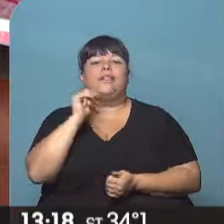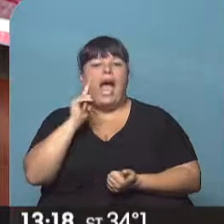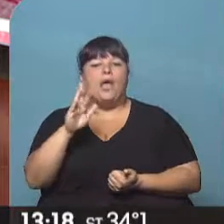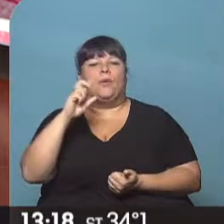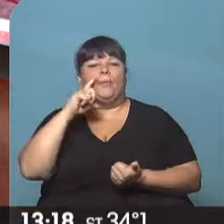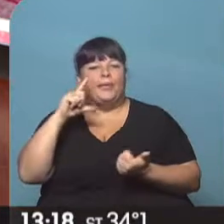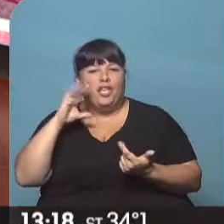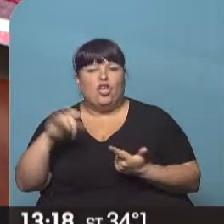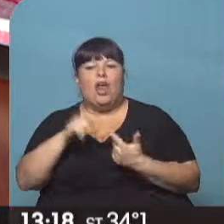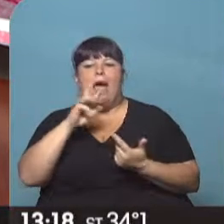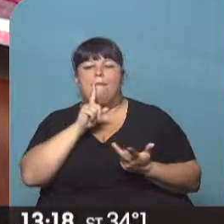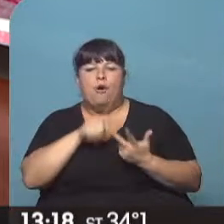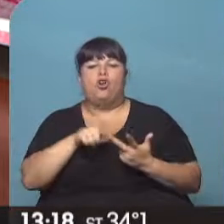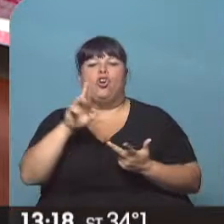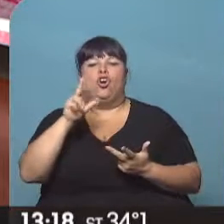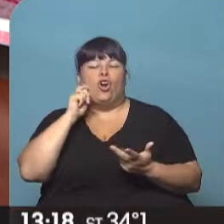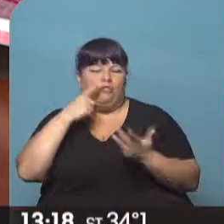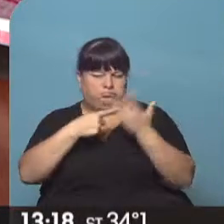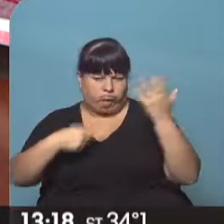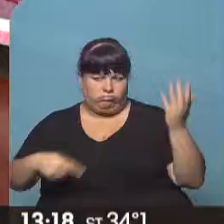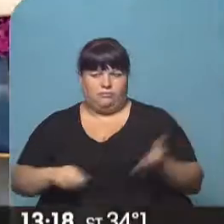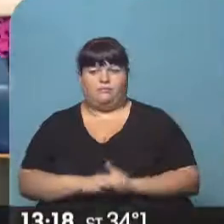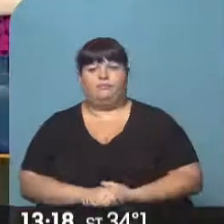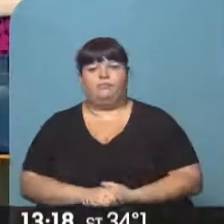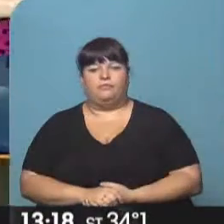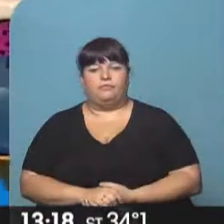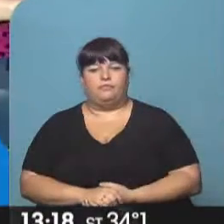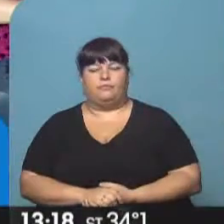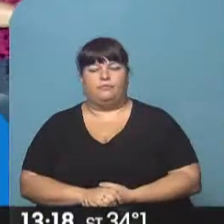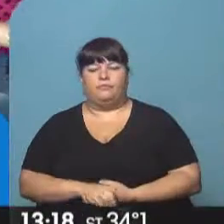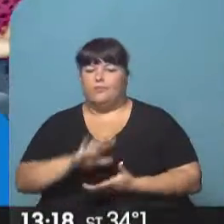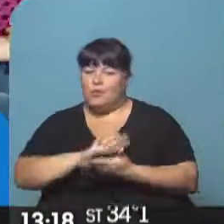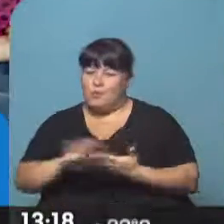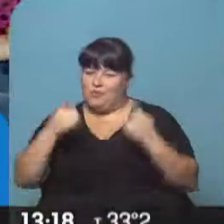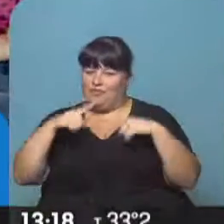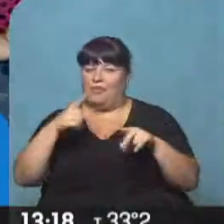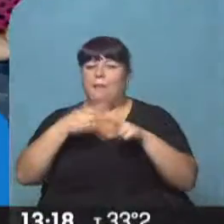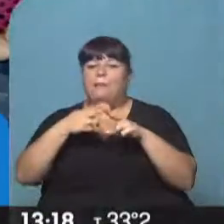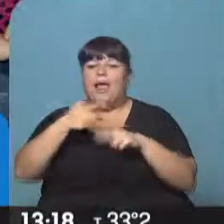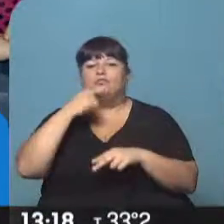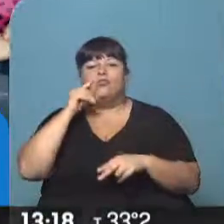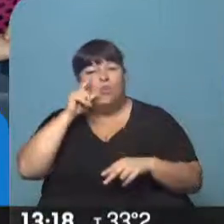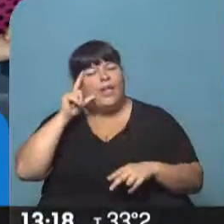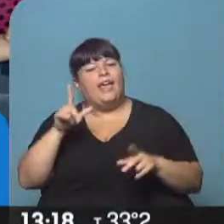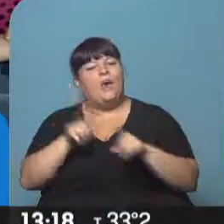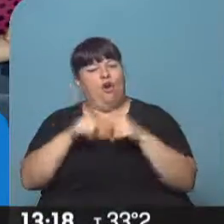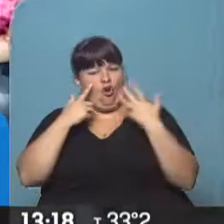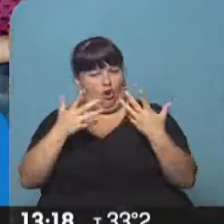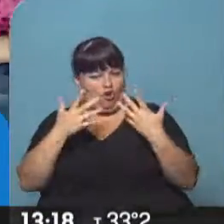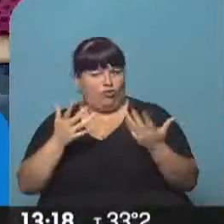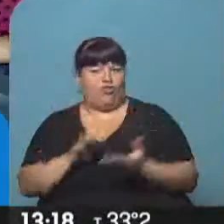María Picchi, Osvaldo Laport, María Rojí y gran elenco. Una nueva versión esta de Plaza Suite, un